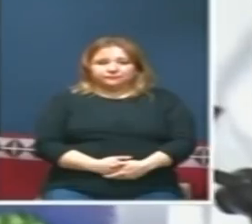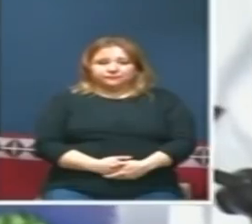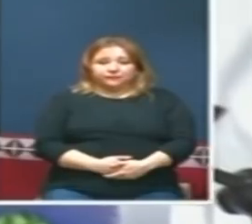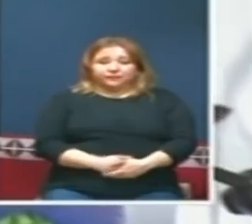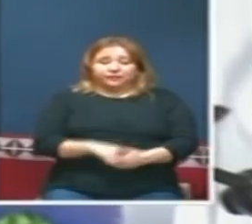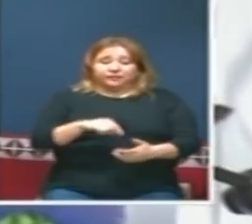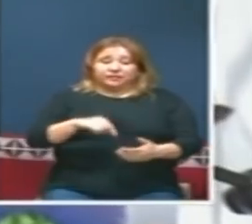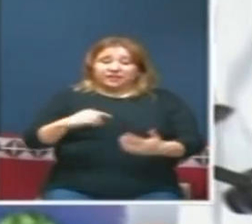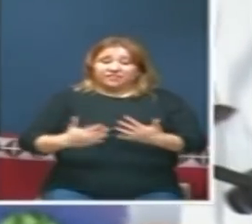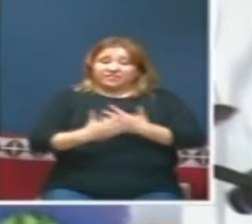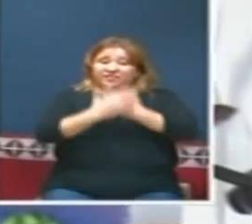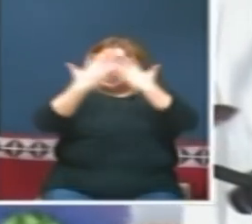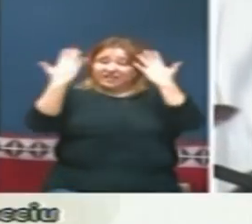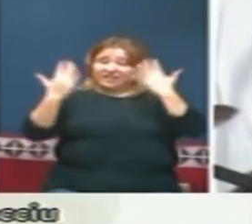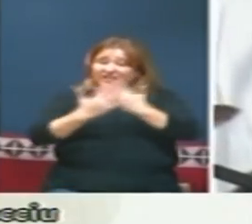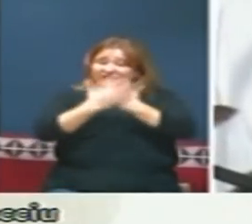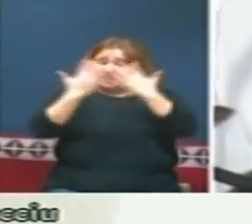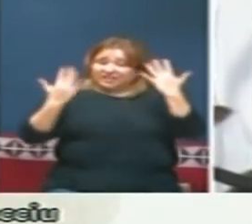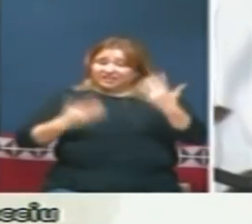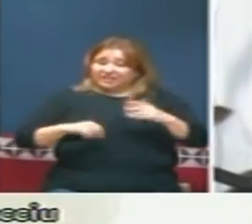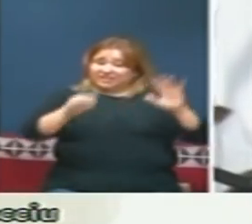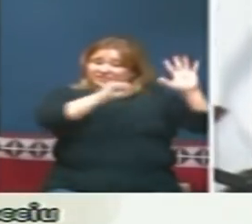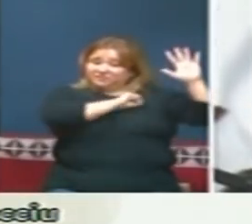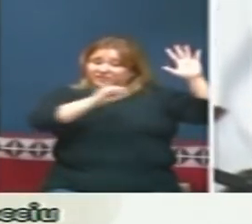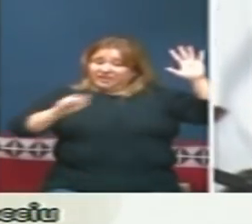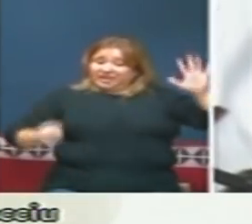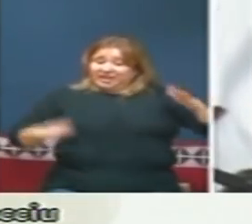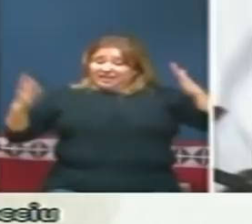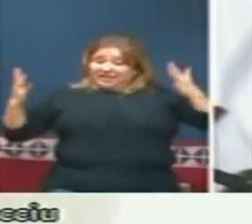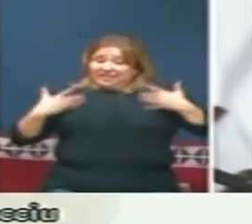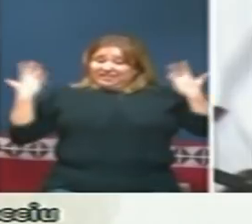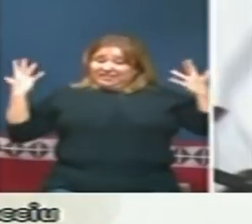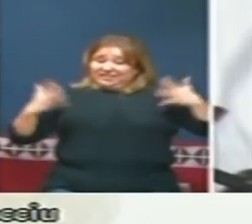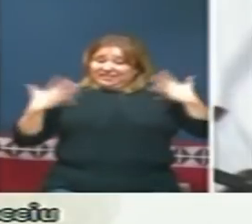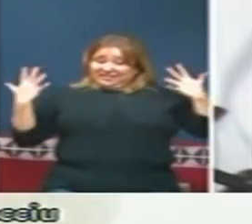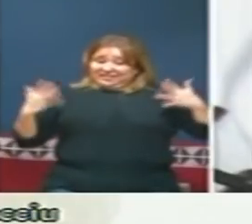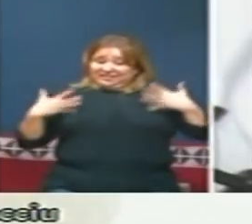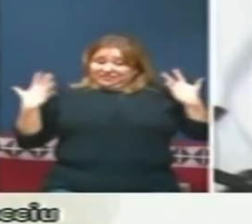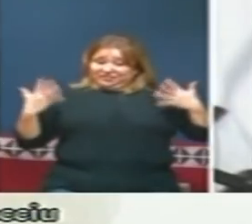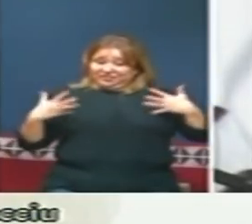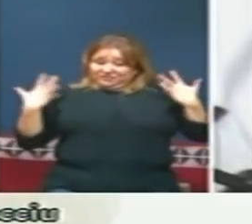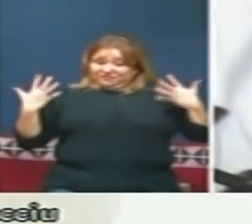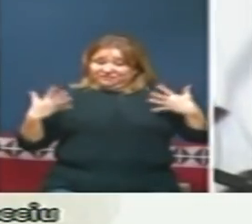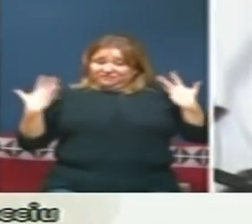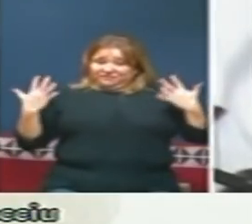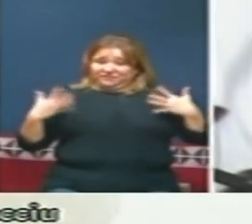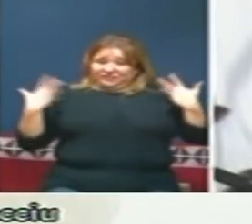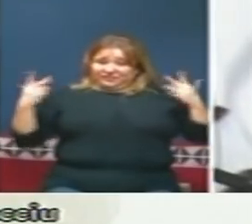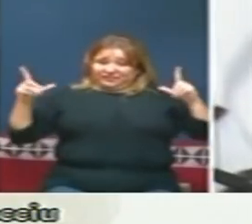Este es el día que hizo el Señor. Alegrémonos y regocijémonos.